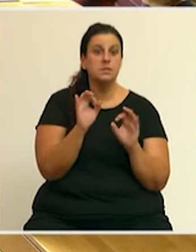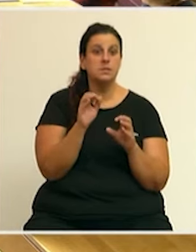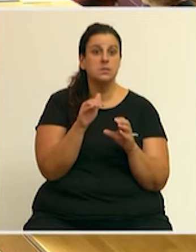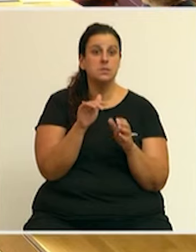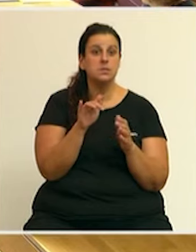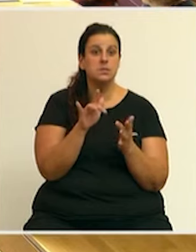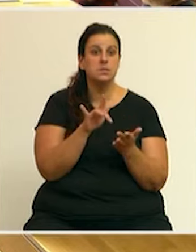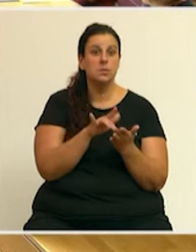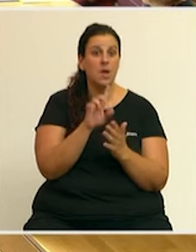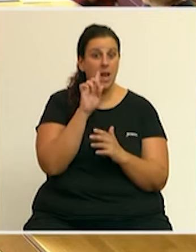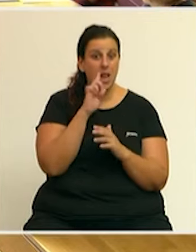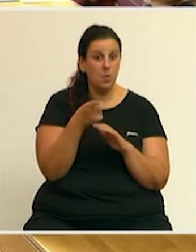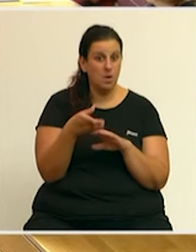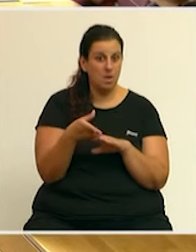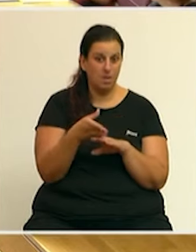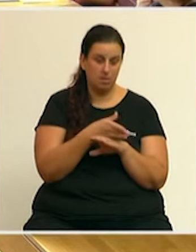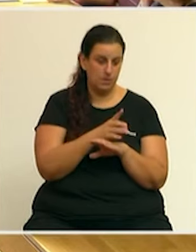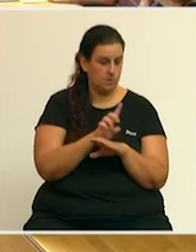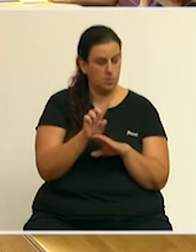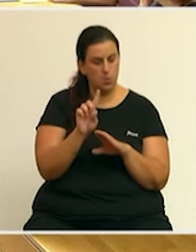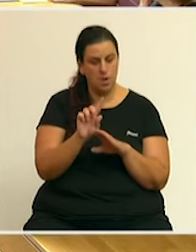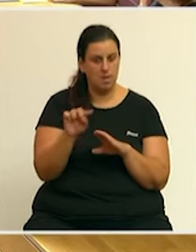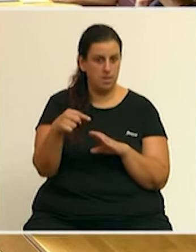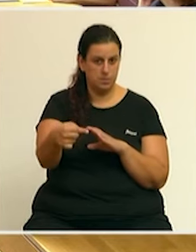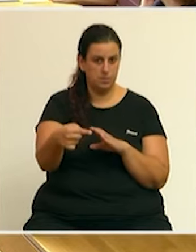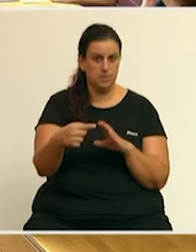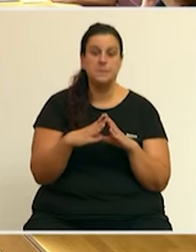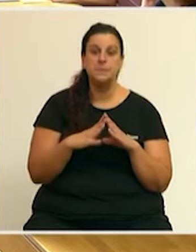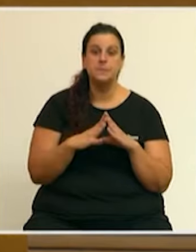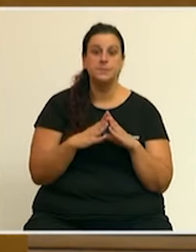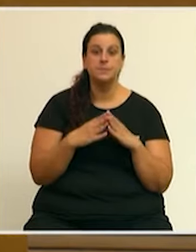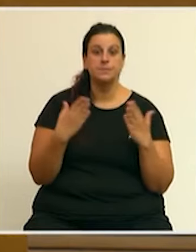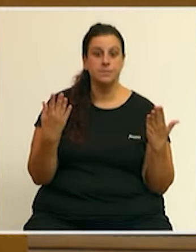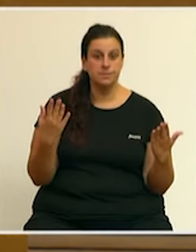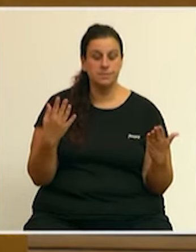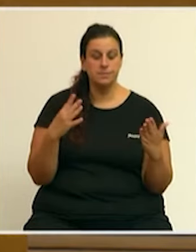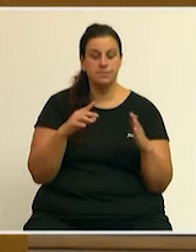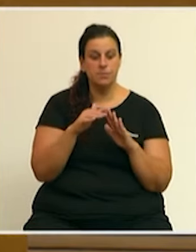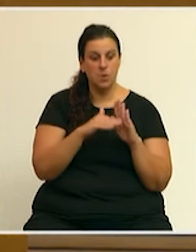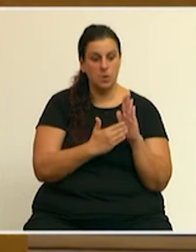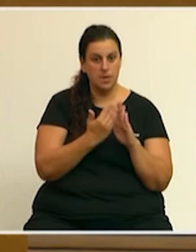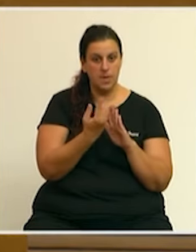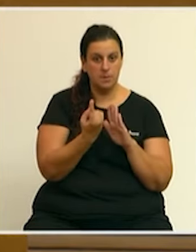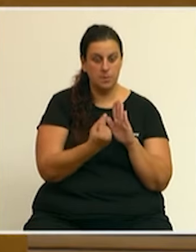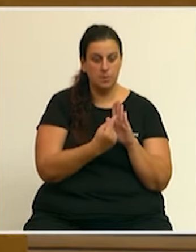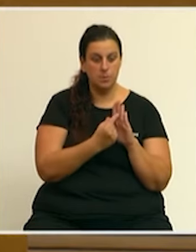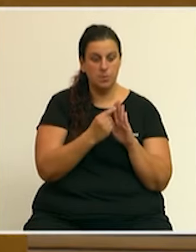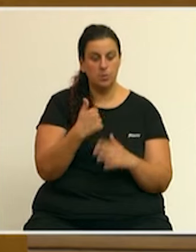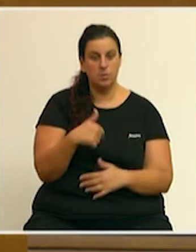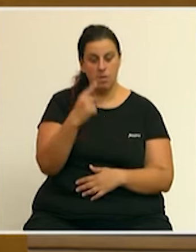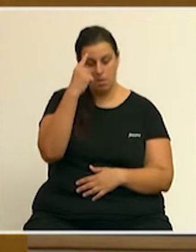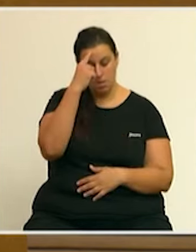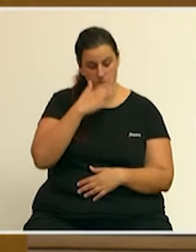de la una del mediodía. Pasamos, por tanto, al primer punto del orden del día, toma en consideración de